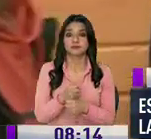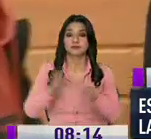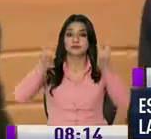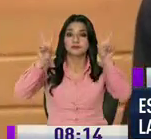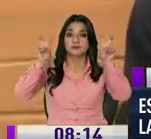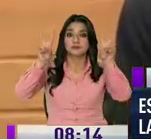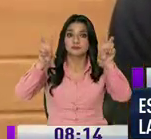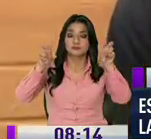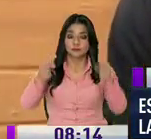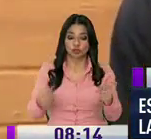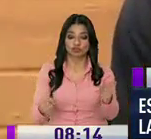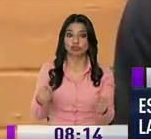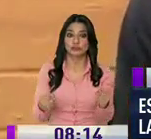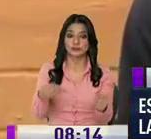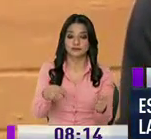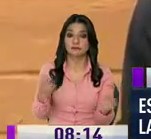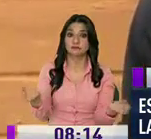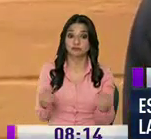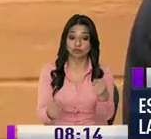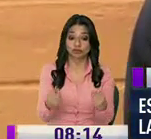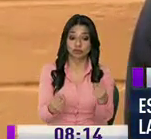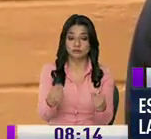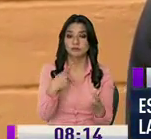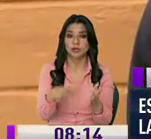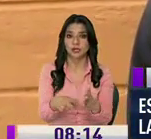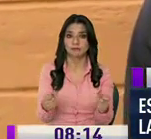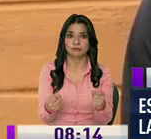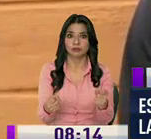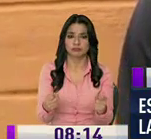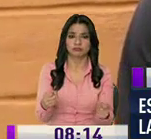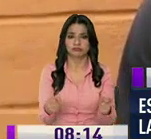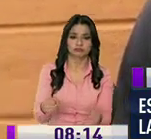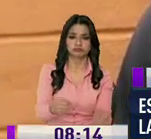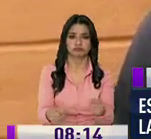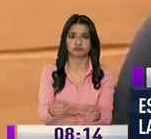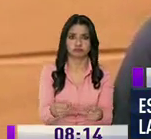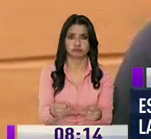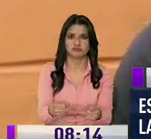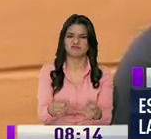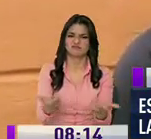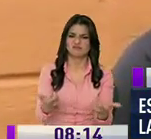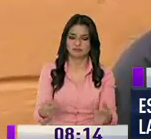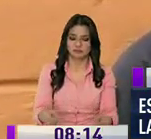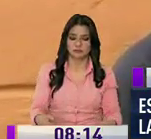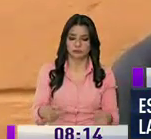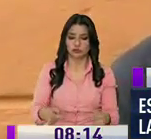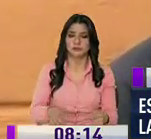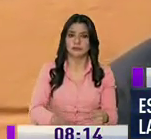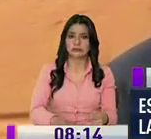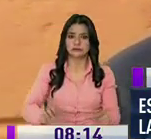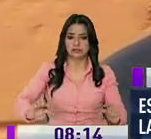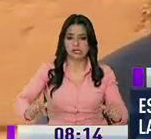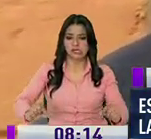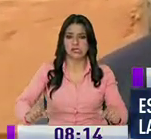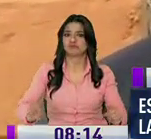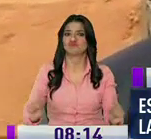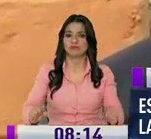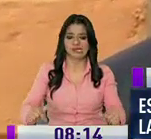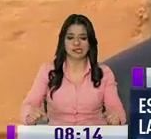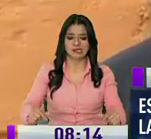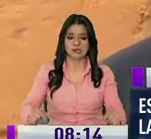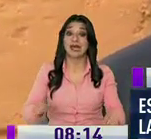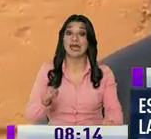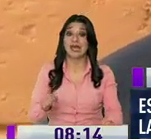los coches. No queremos que se utilicen los neumáticos con rulimanes, porque esto